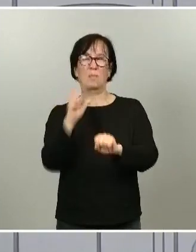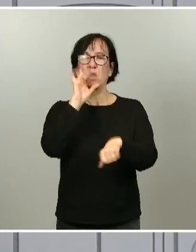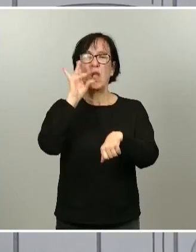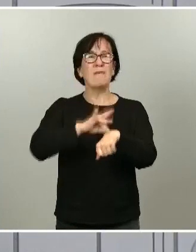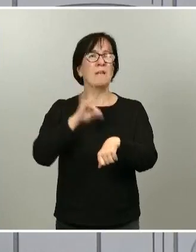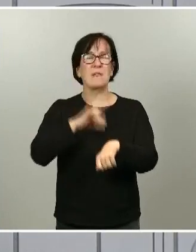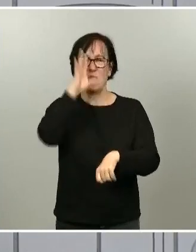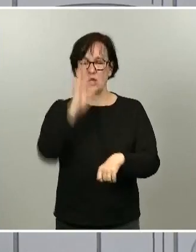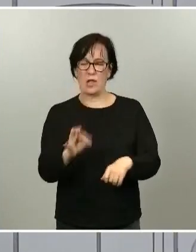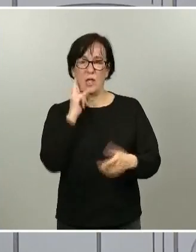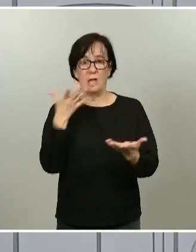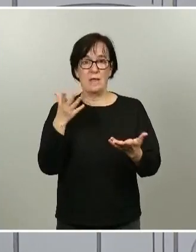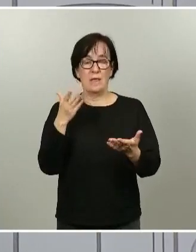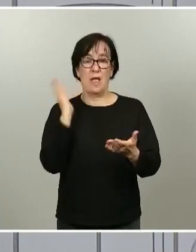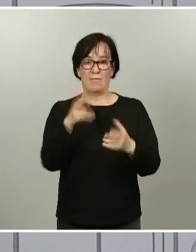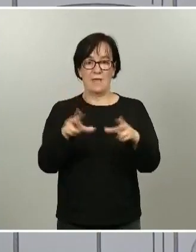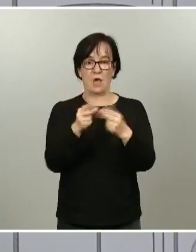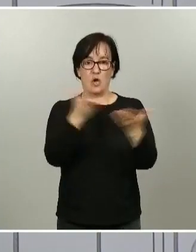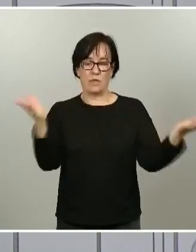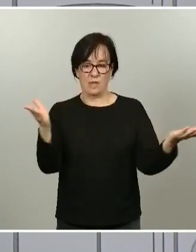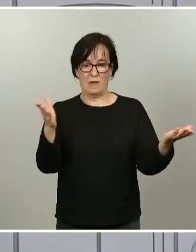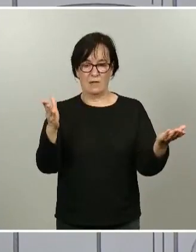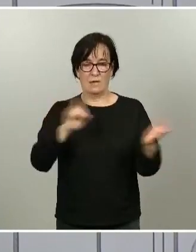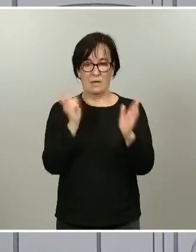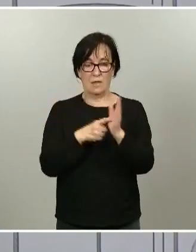afecta a la sociedad entera y en el que la transmisión de unos a otros